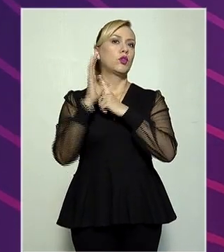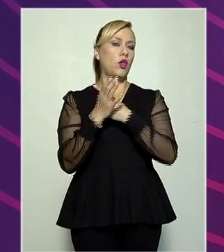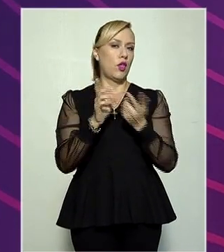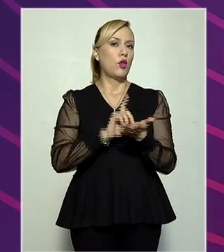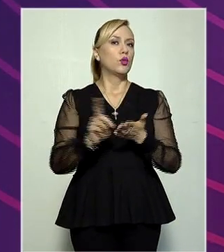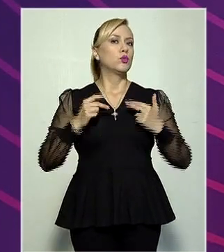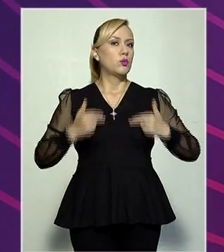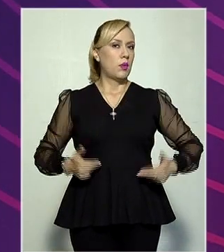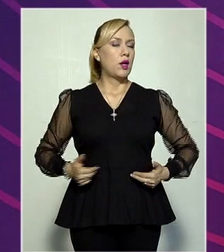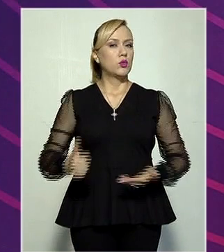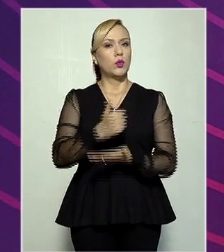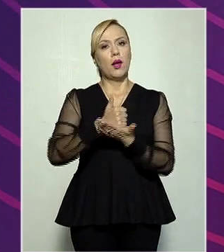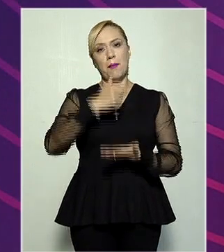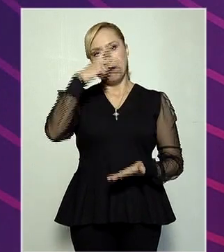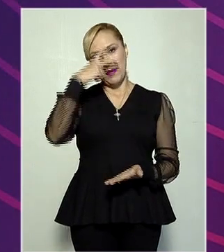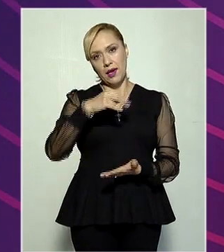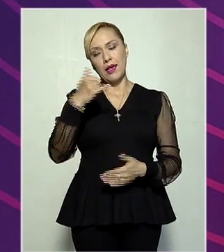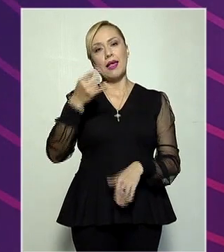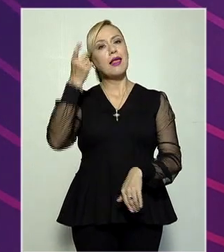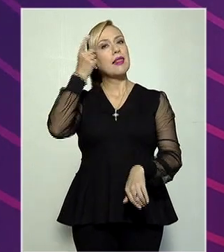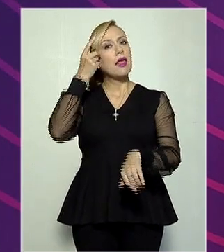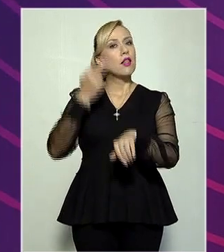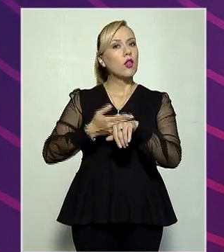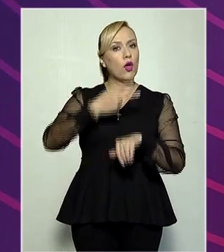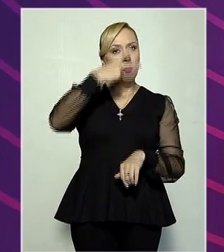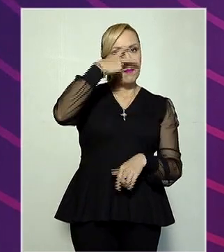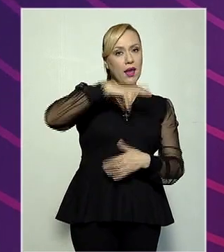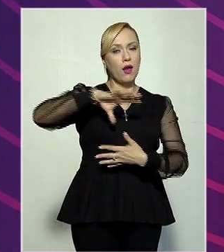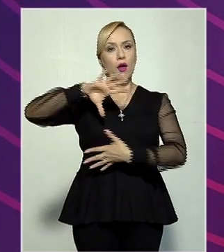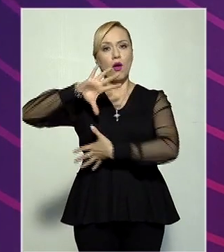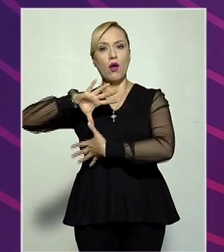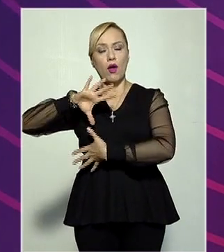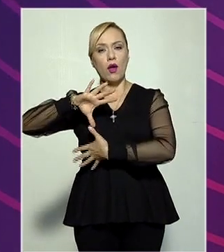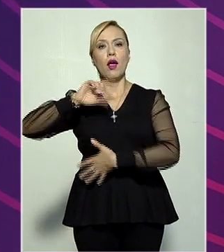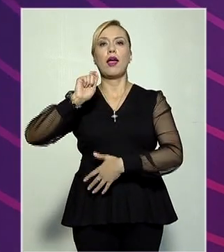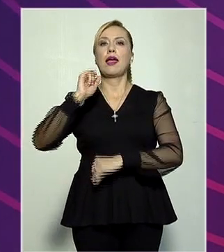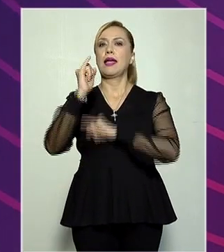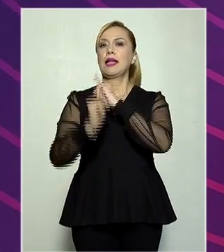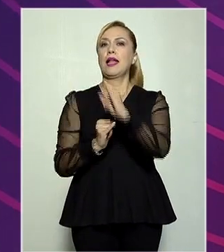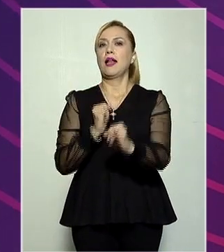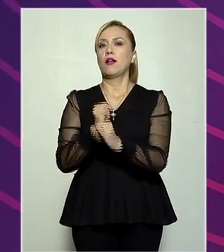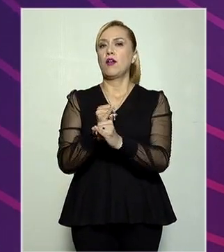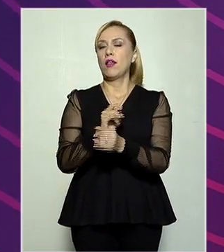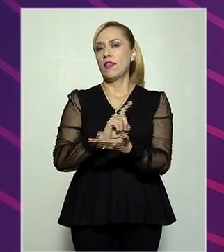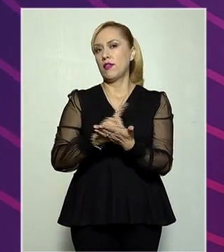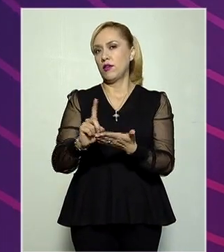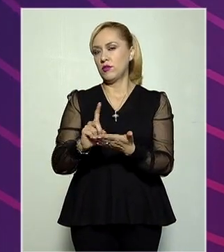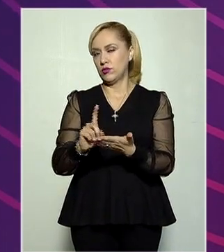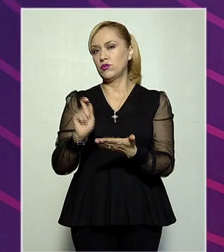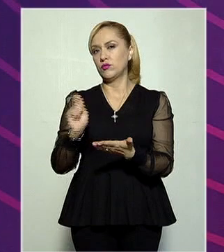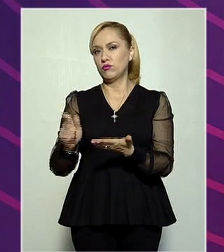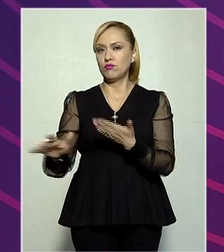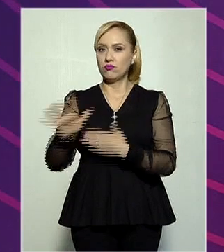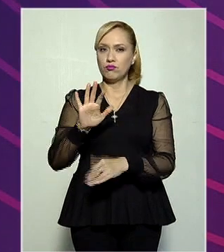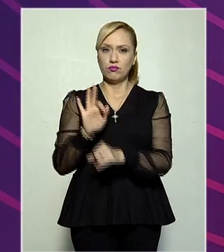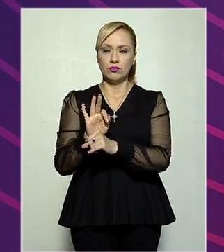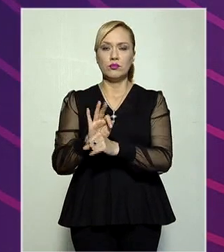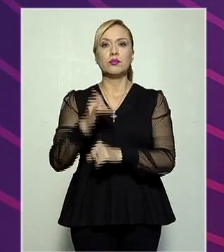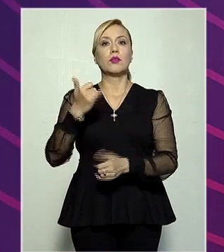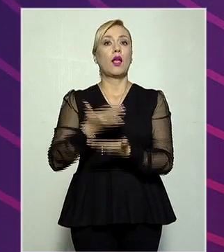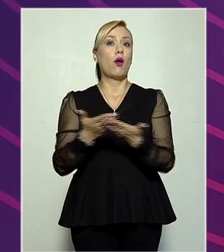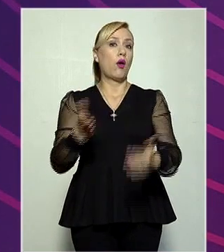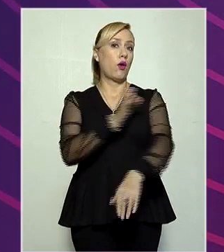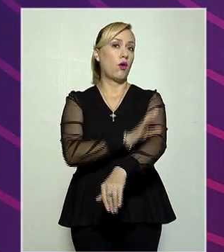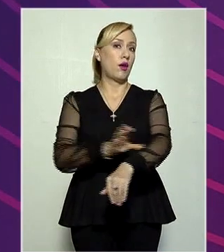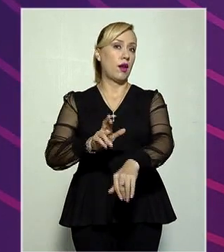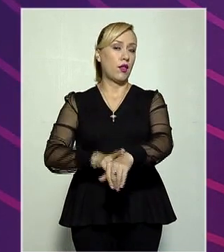Distrito Federal y director para México y Centroamérica de Disability Rights International. Actualmente es el coordinador del Programa de Derechos